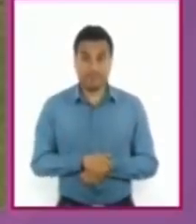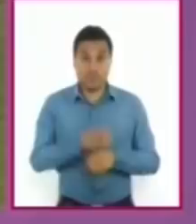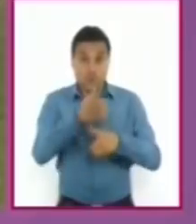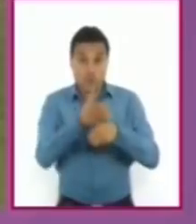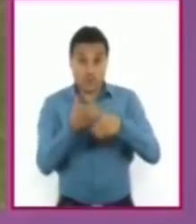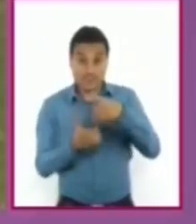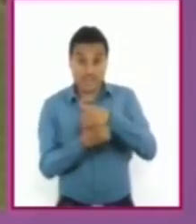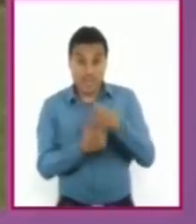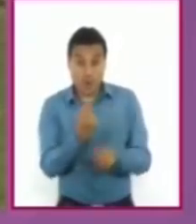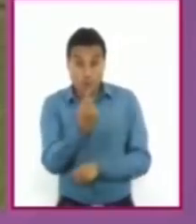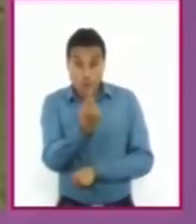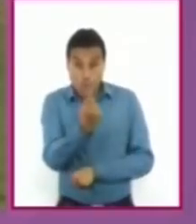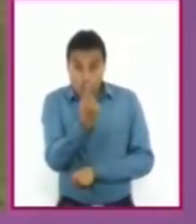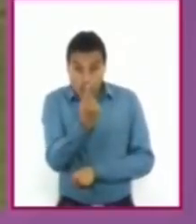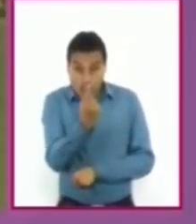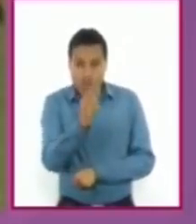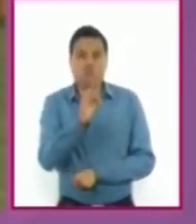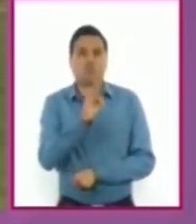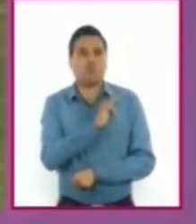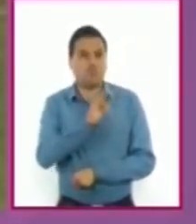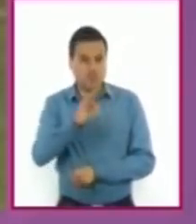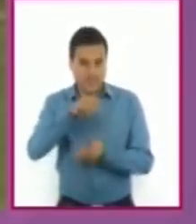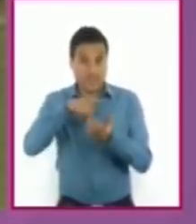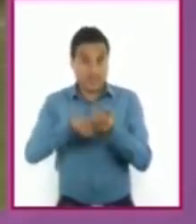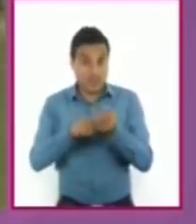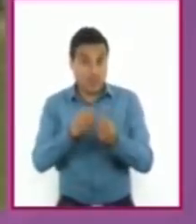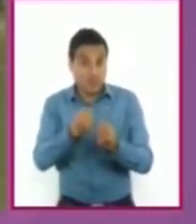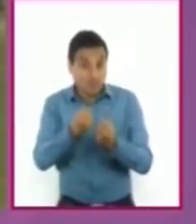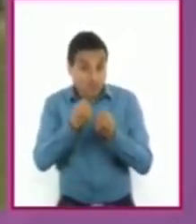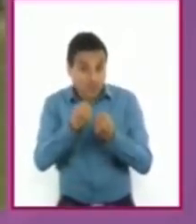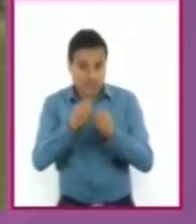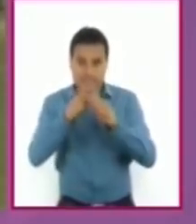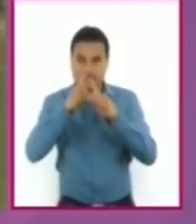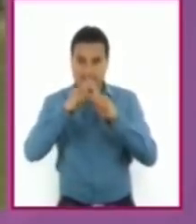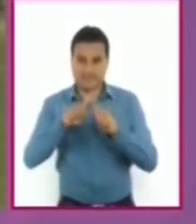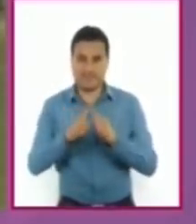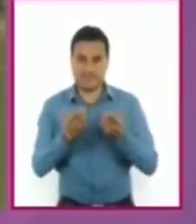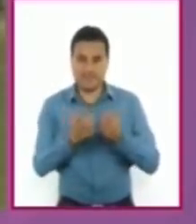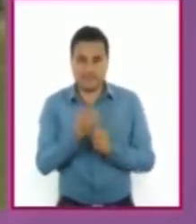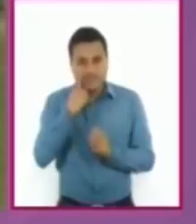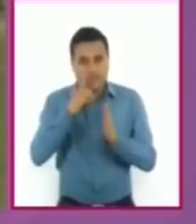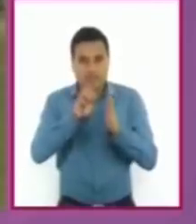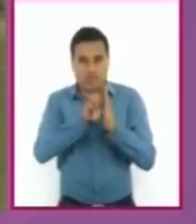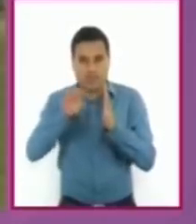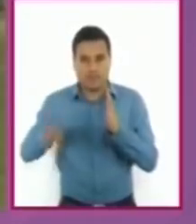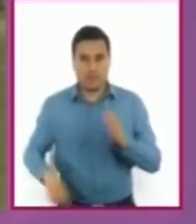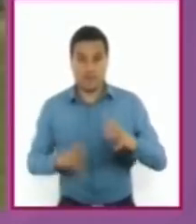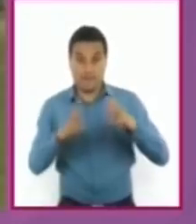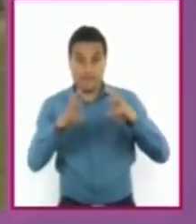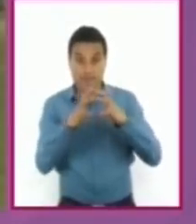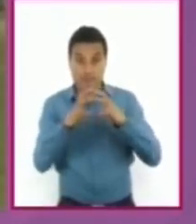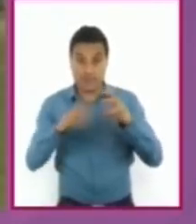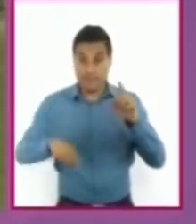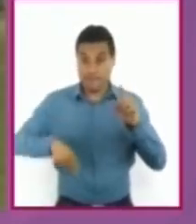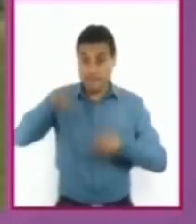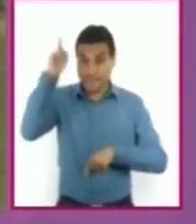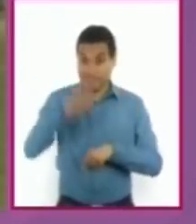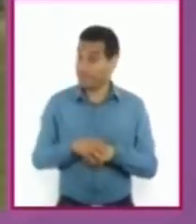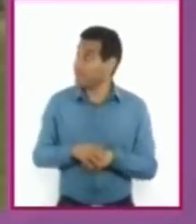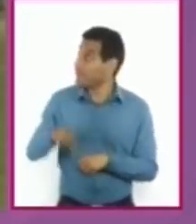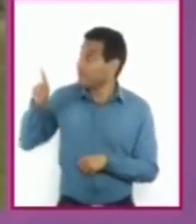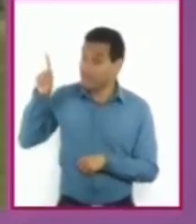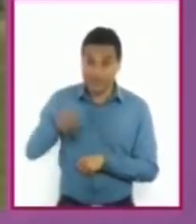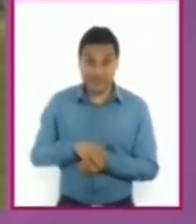se pueden ejercer varias fuerzas al mismo tiempo, como sucede al patear una pelota. En este golpe,